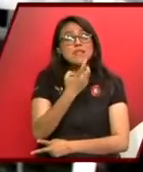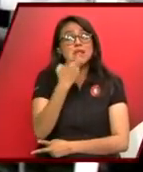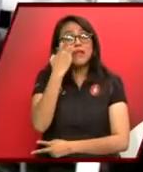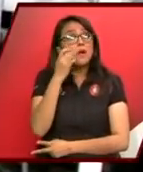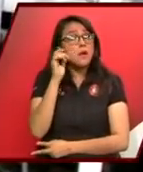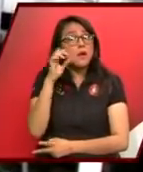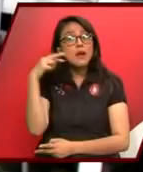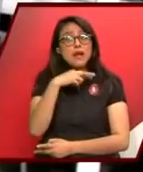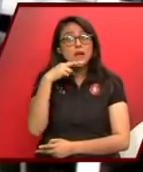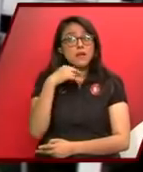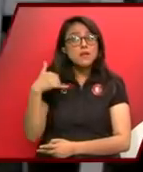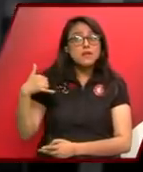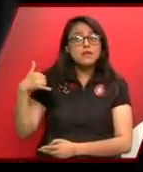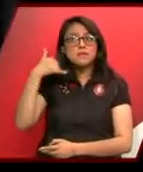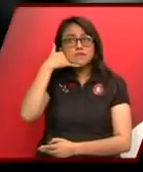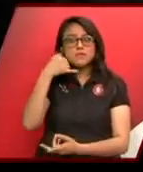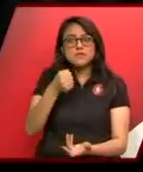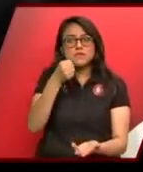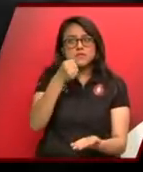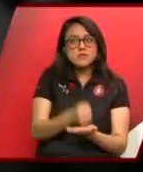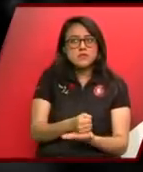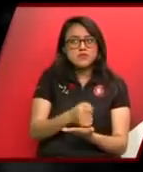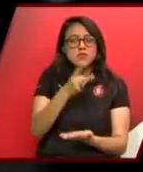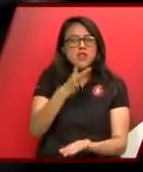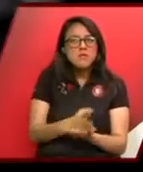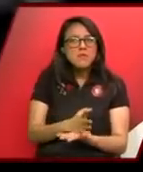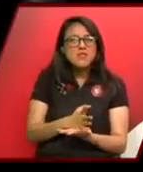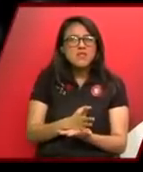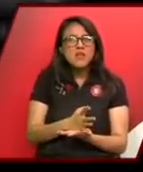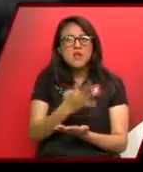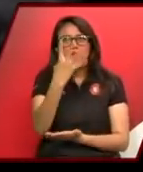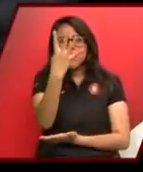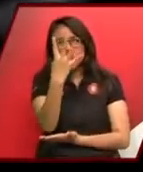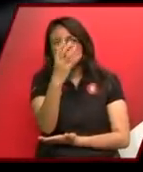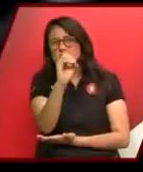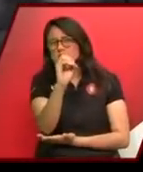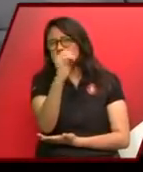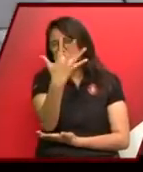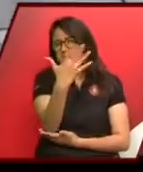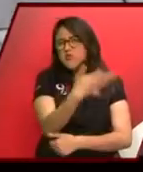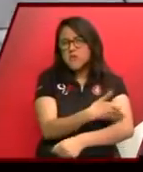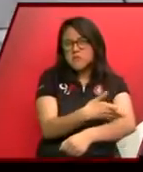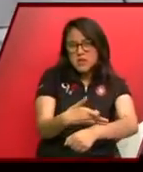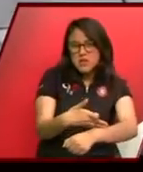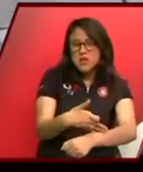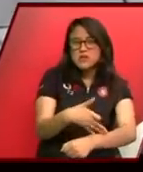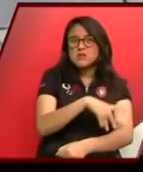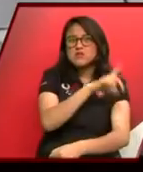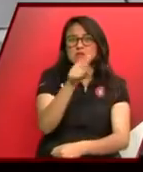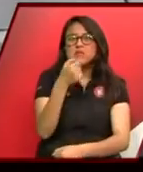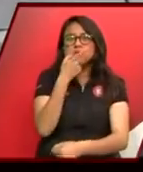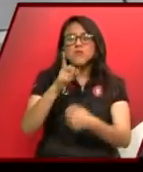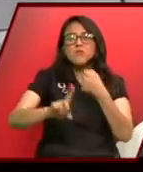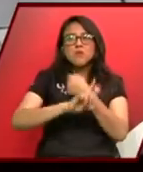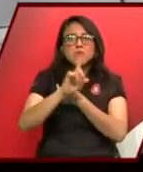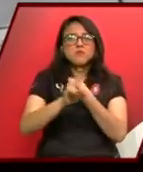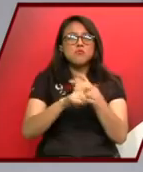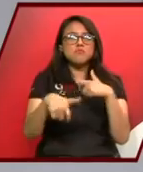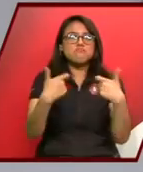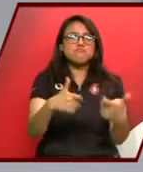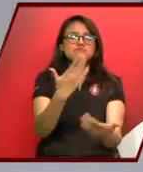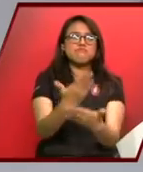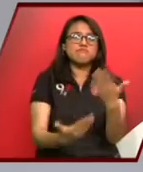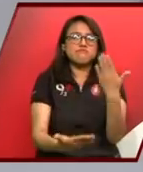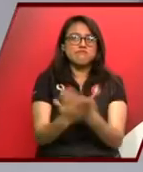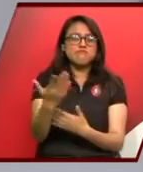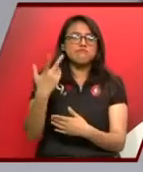la primera llamada a nuestro programa apenas si fue generada por unas 4 o 5 familias, las cuales tienen severas deudas con los servicios y